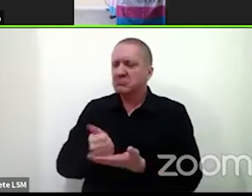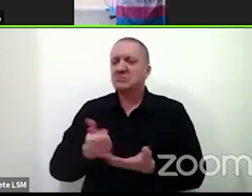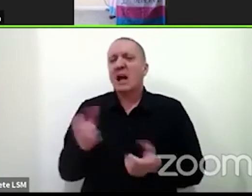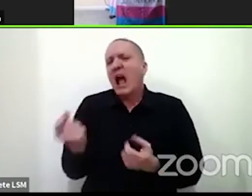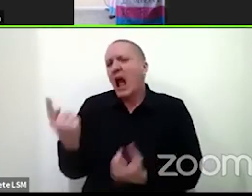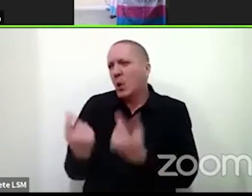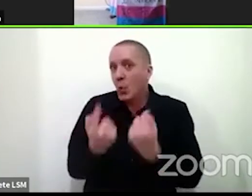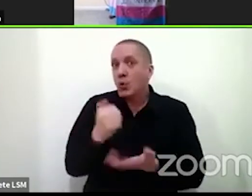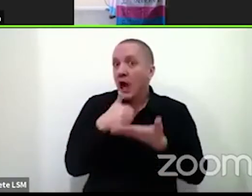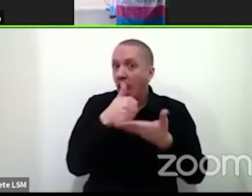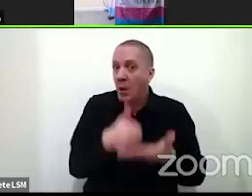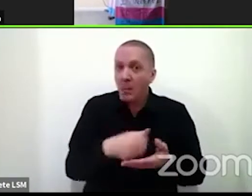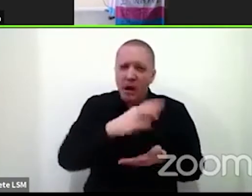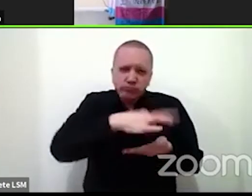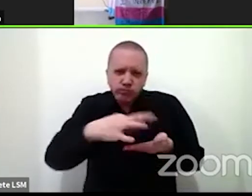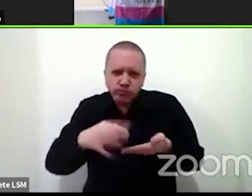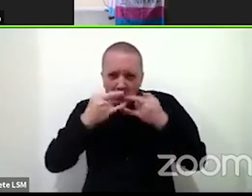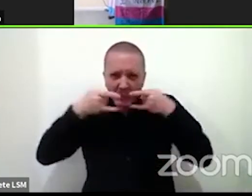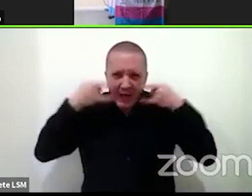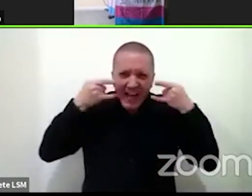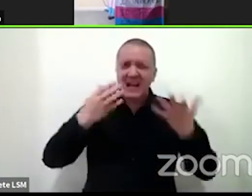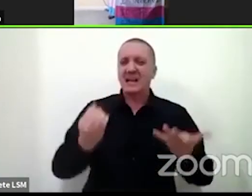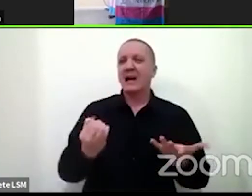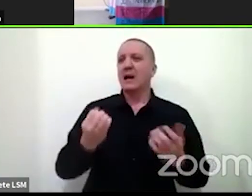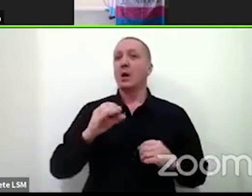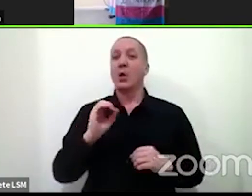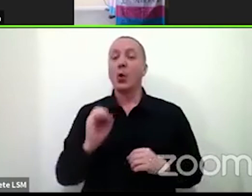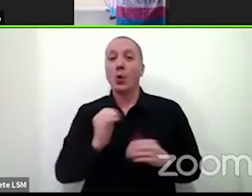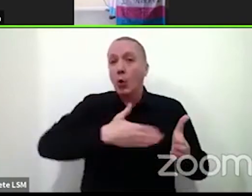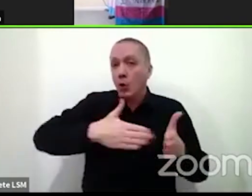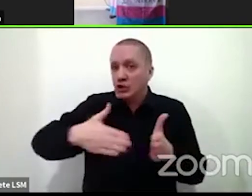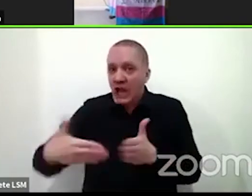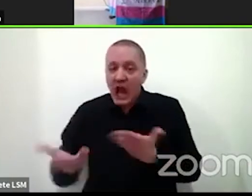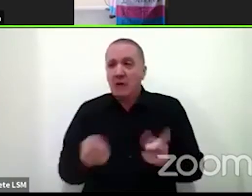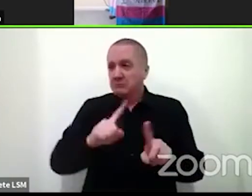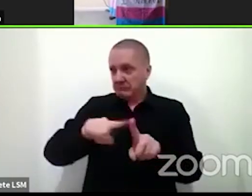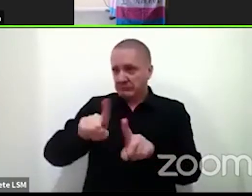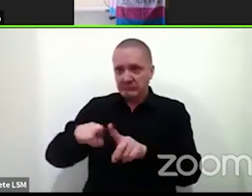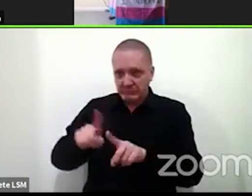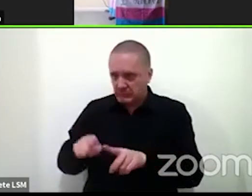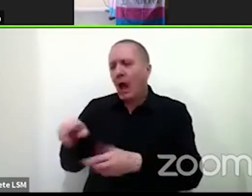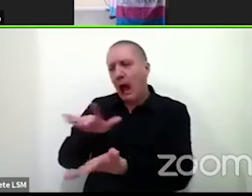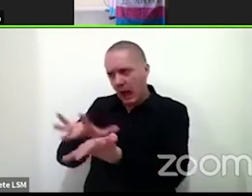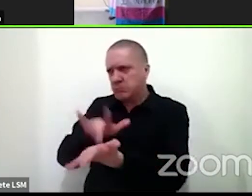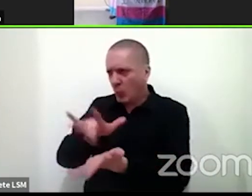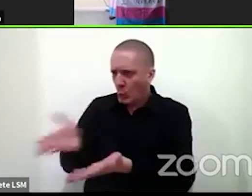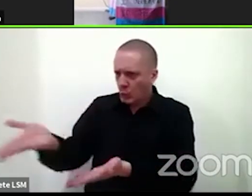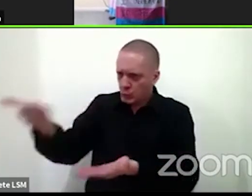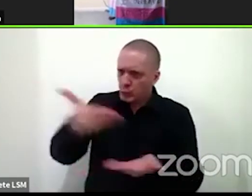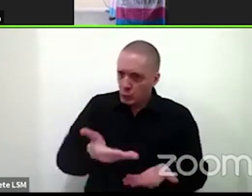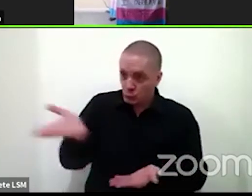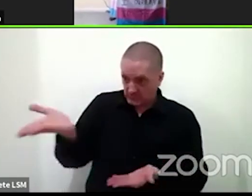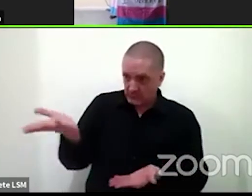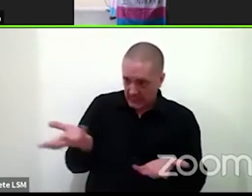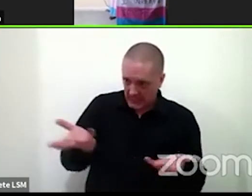con personificación artística, cocinar, etcétera, para que se alivien un poco y así